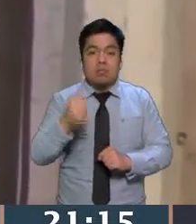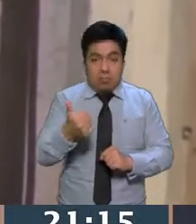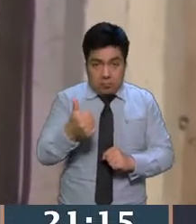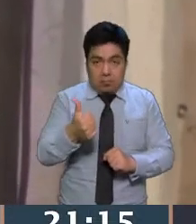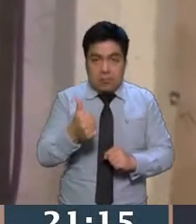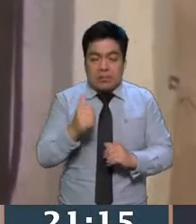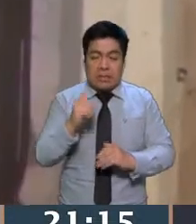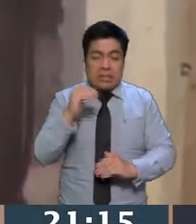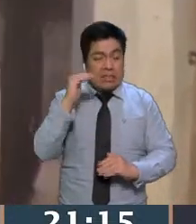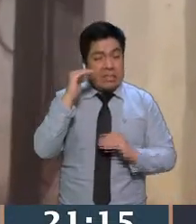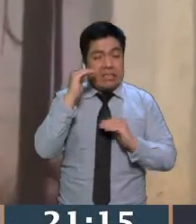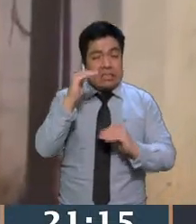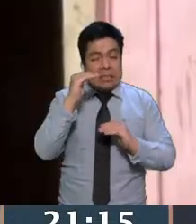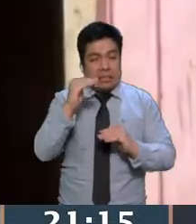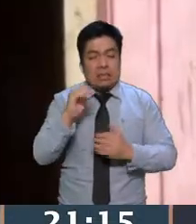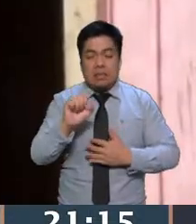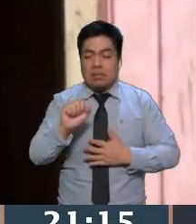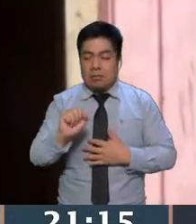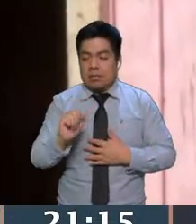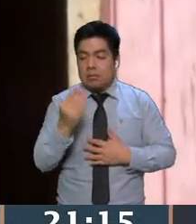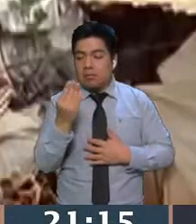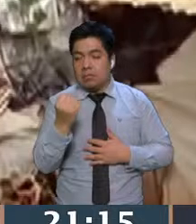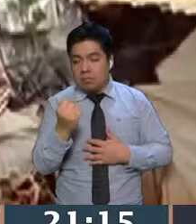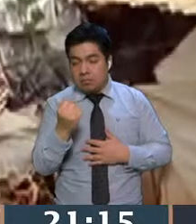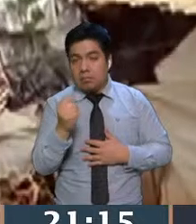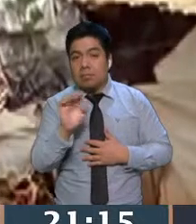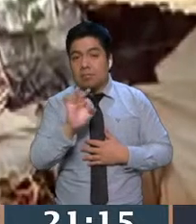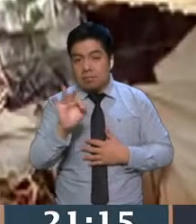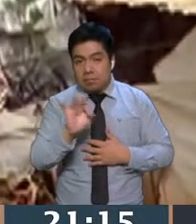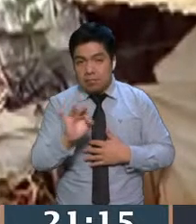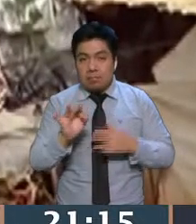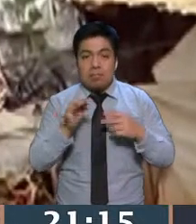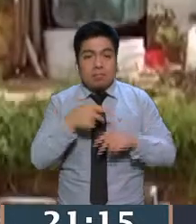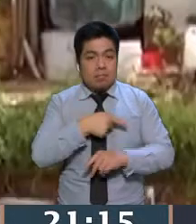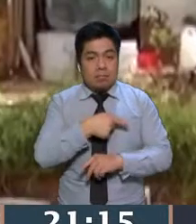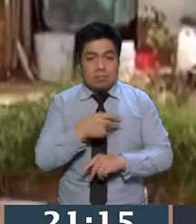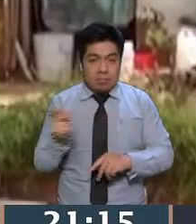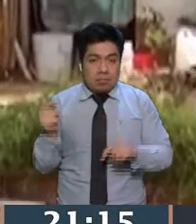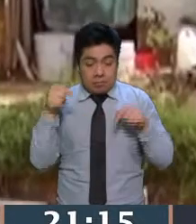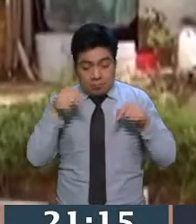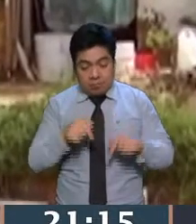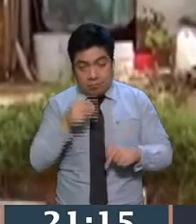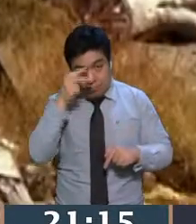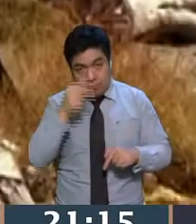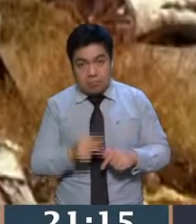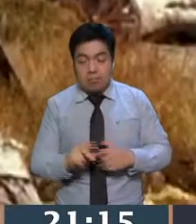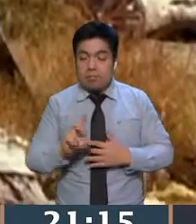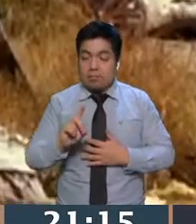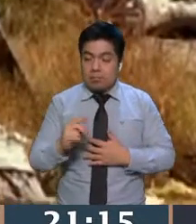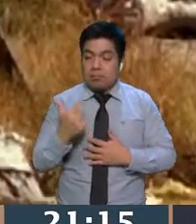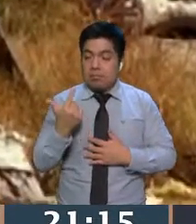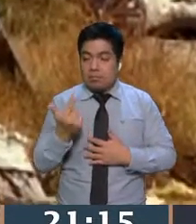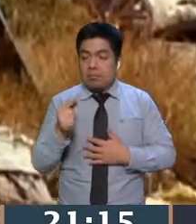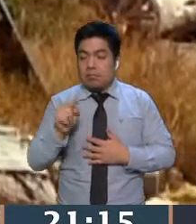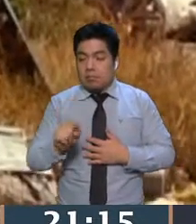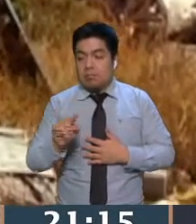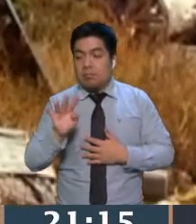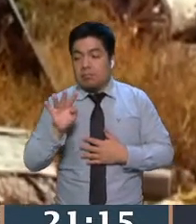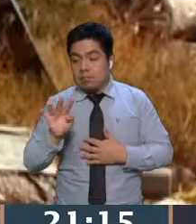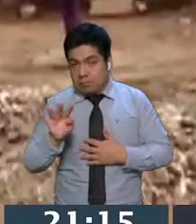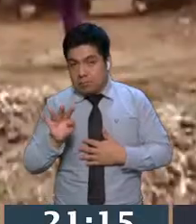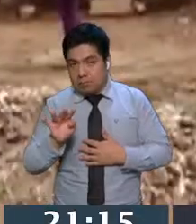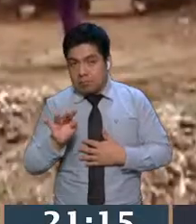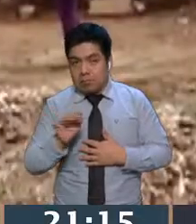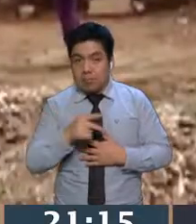el pico más alto con el 69% de pobres en nuestro país y 37.4% de personas